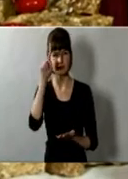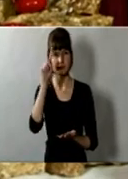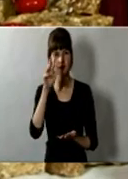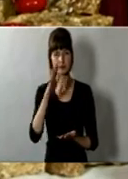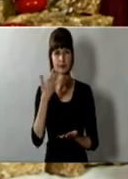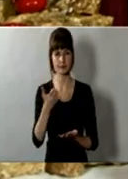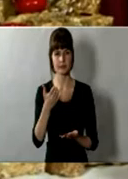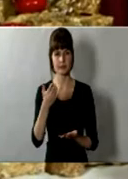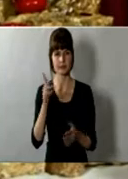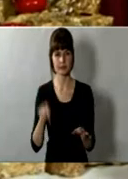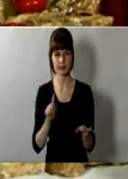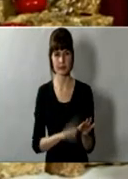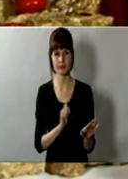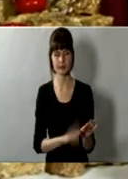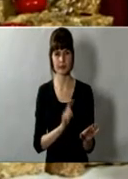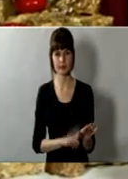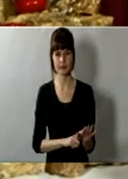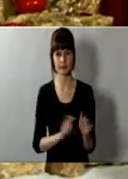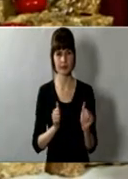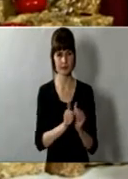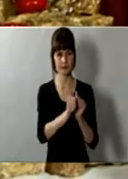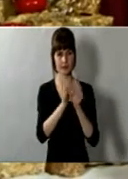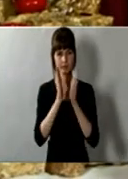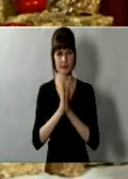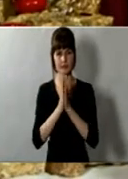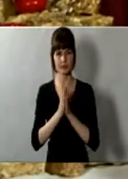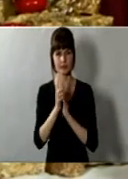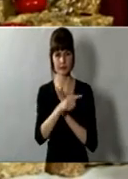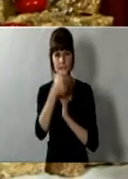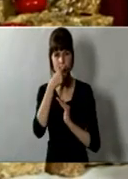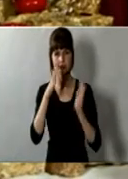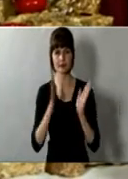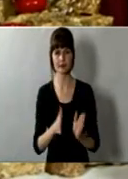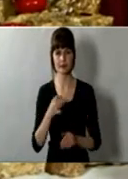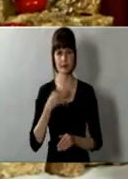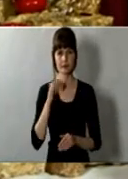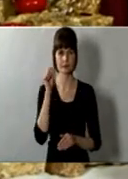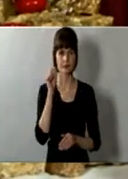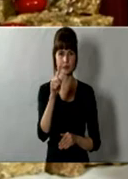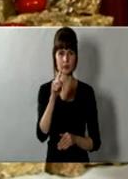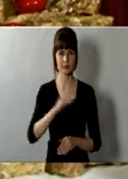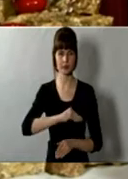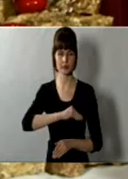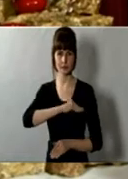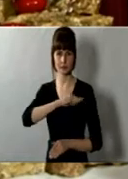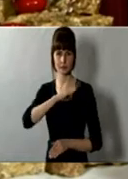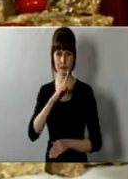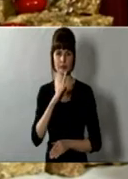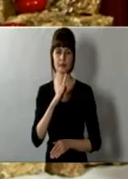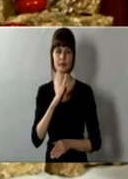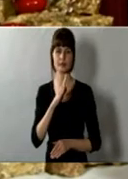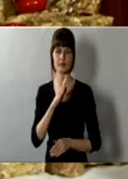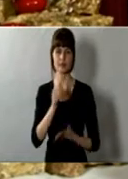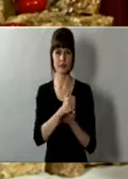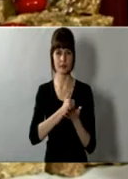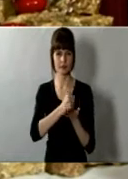este momento Que a través De la oración del Pastor Hoy tu vida Pueda ser condimentada Hoy tu vida Pueda ser